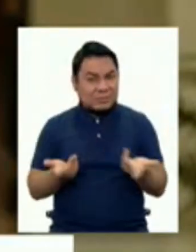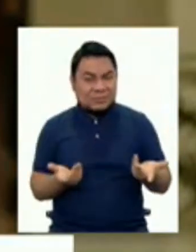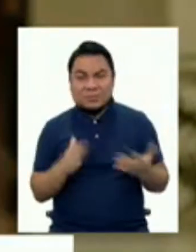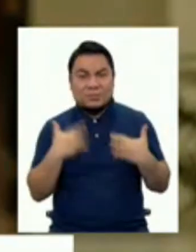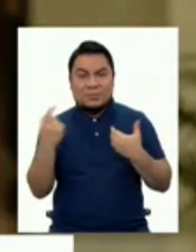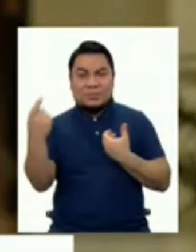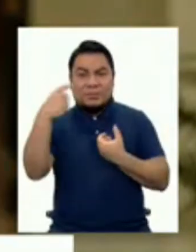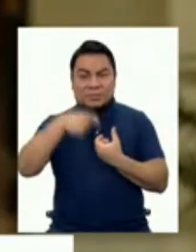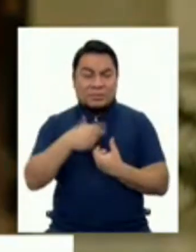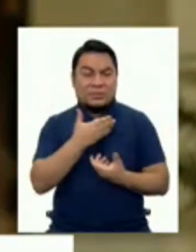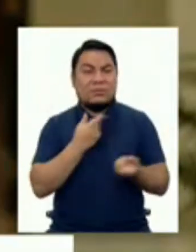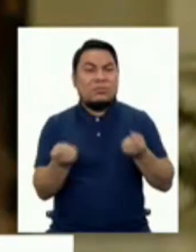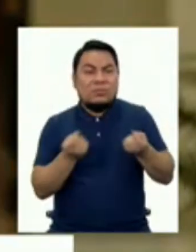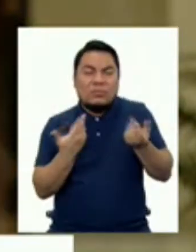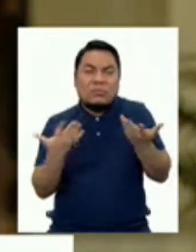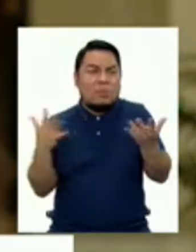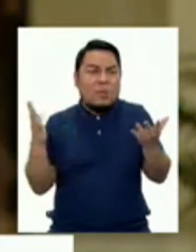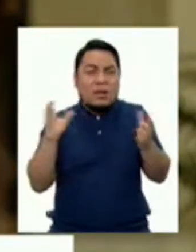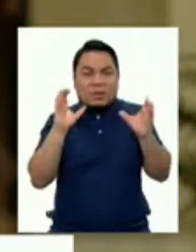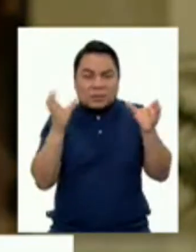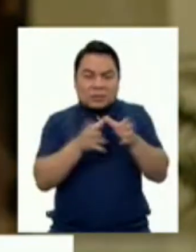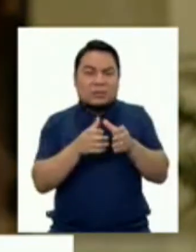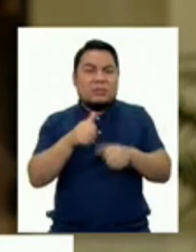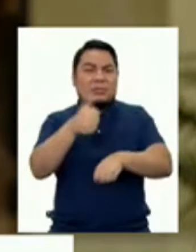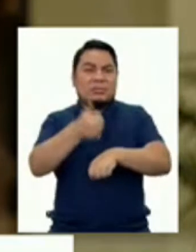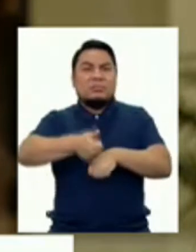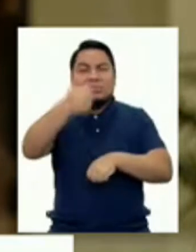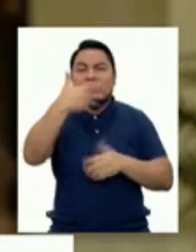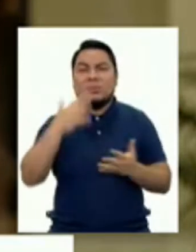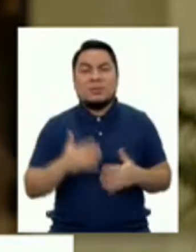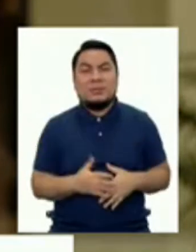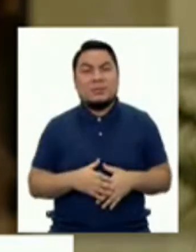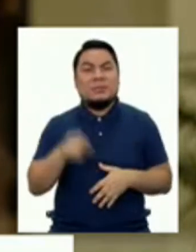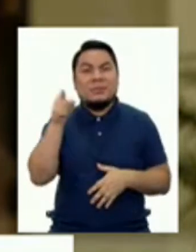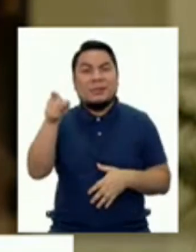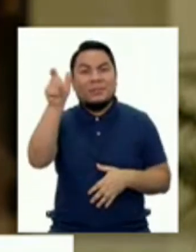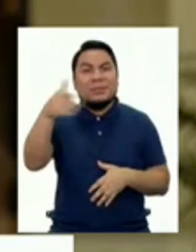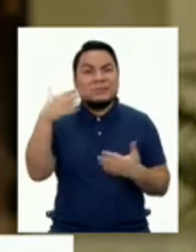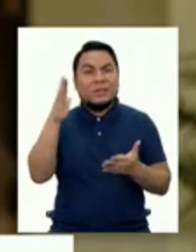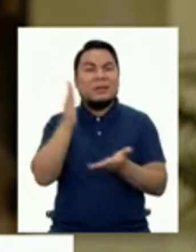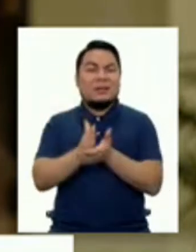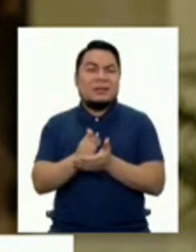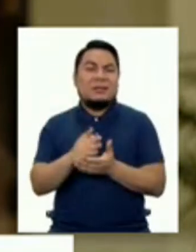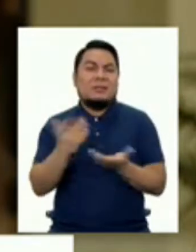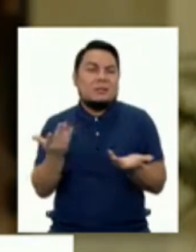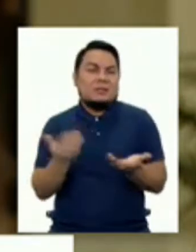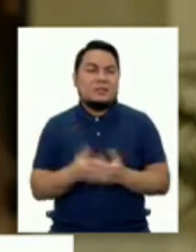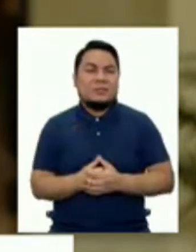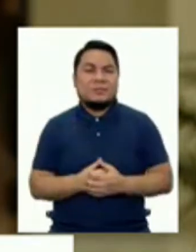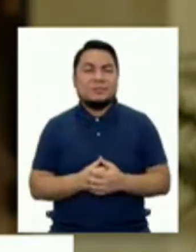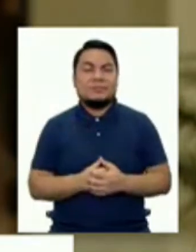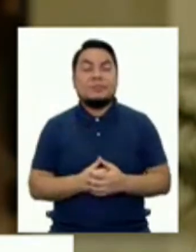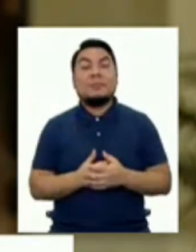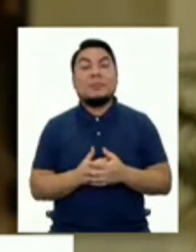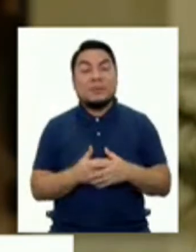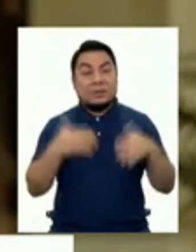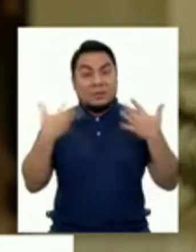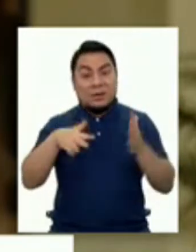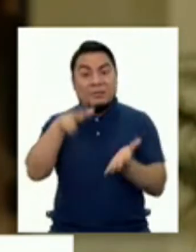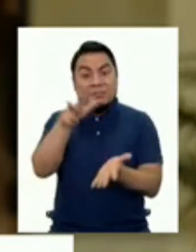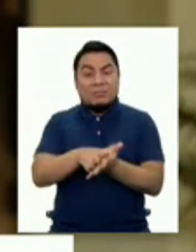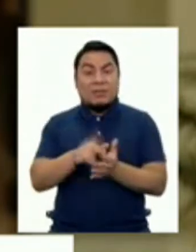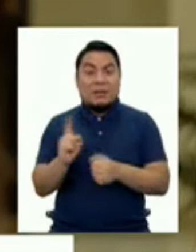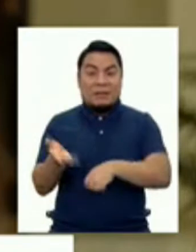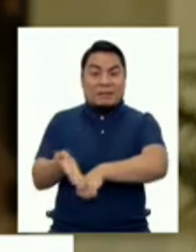cargo público por elección un ciudadano que esté sentenciado por un delito doloso. Ya se aprobó en primera